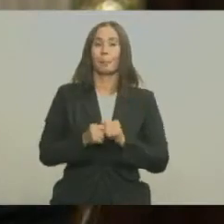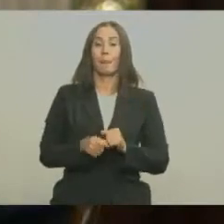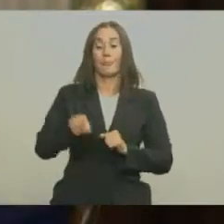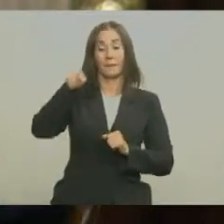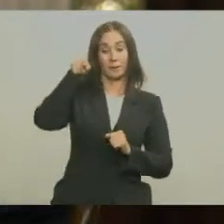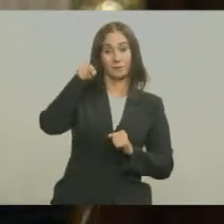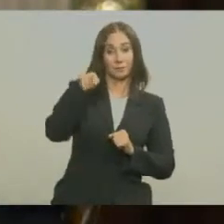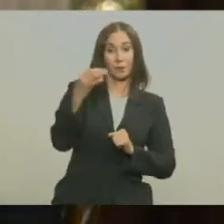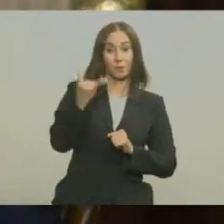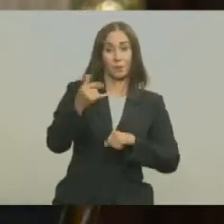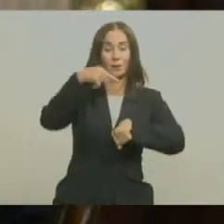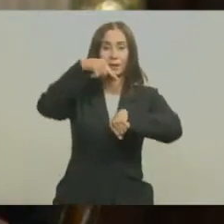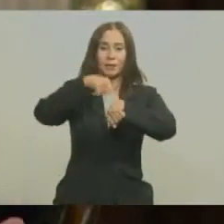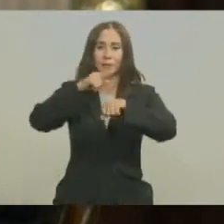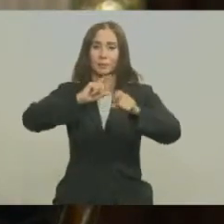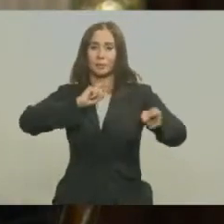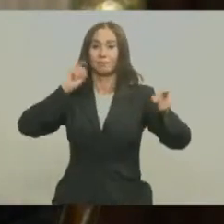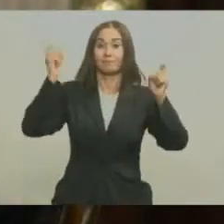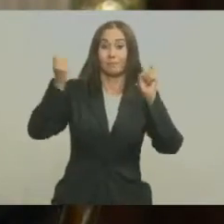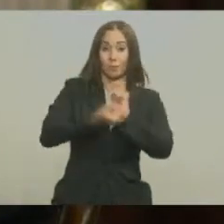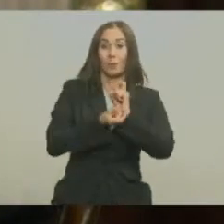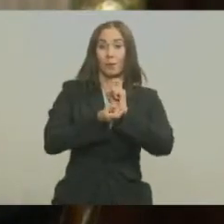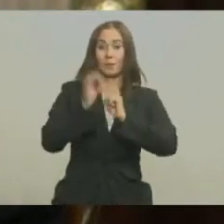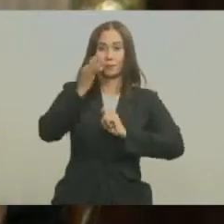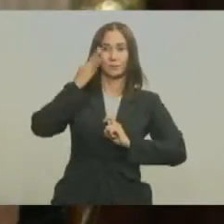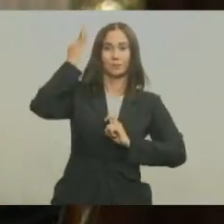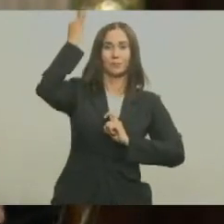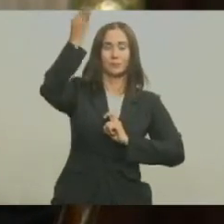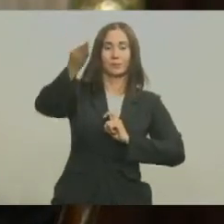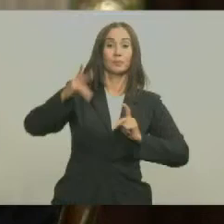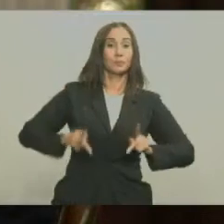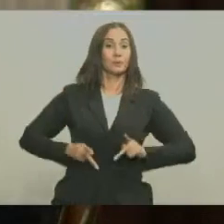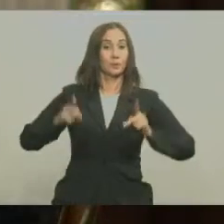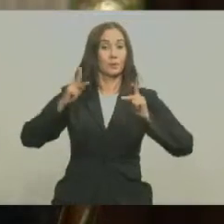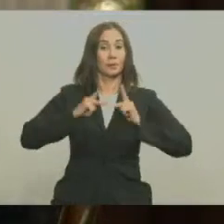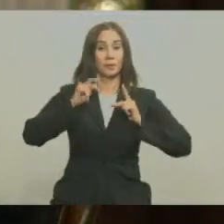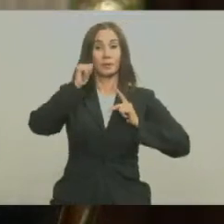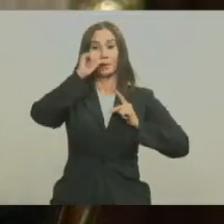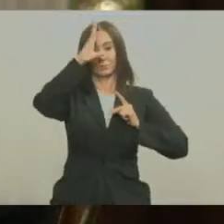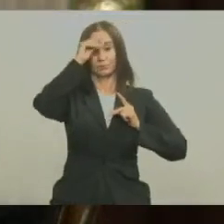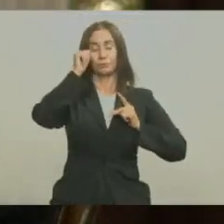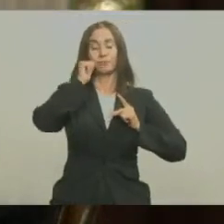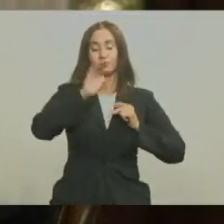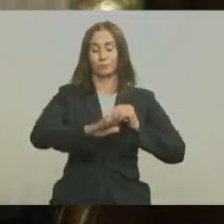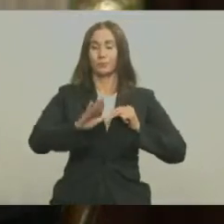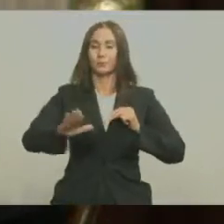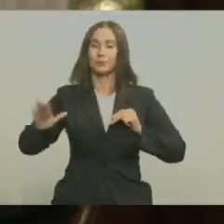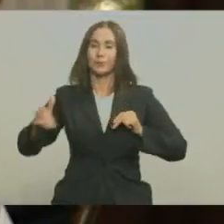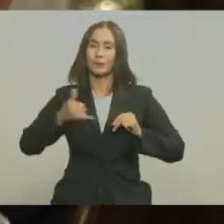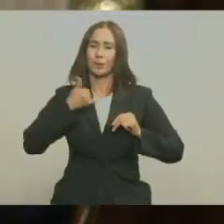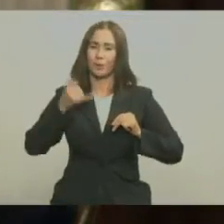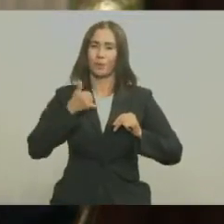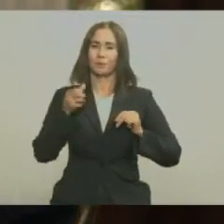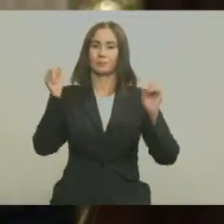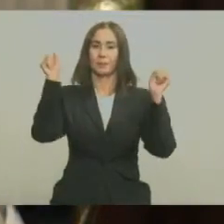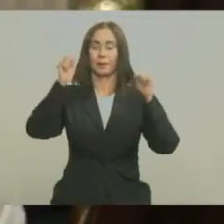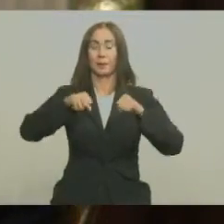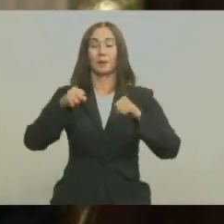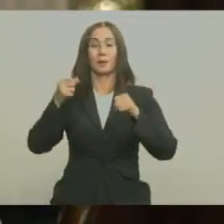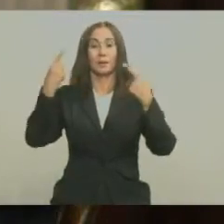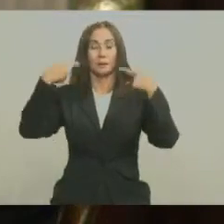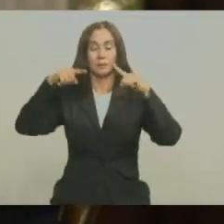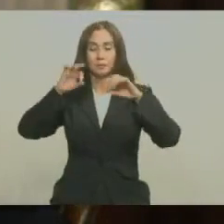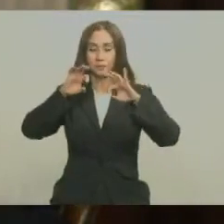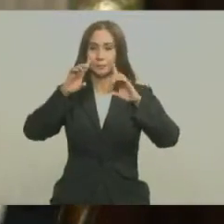Es el momento de hacer un cambio en el destino y la vida de nuestras niñas y niños y adolescentes para asegurarles